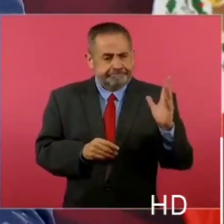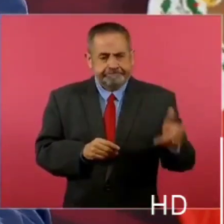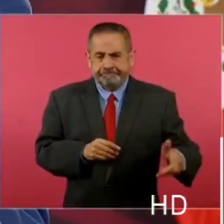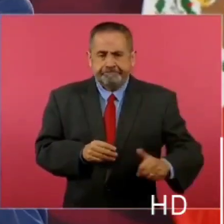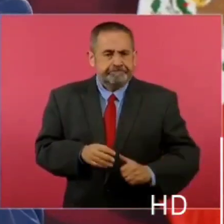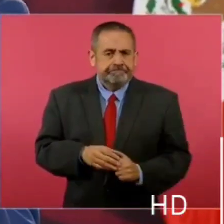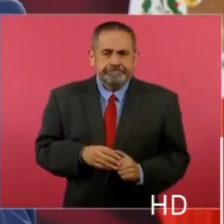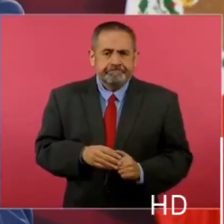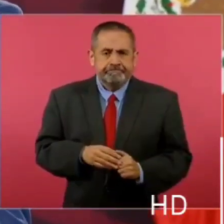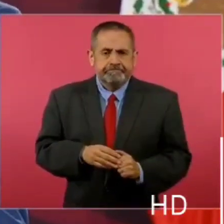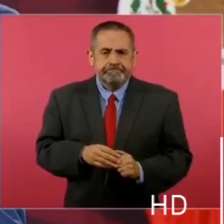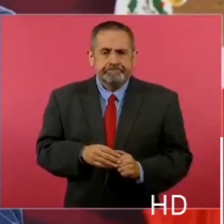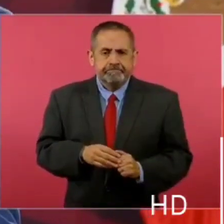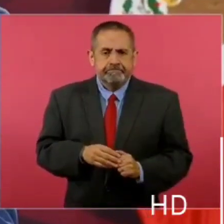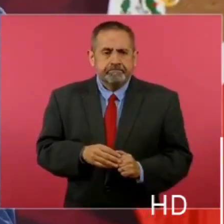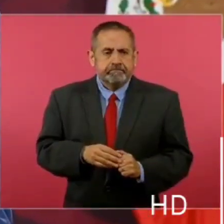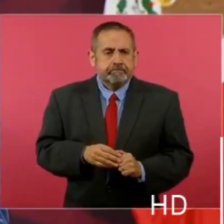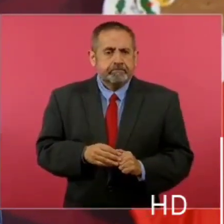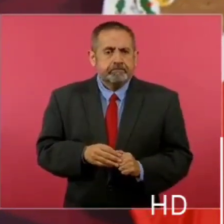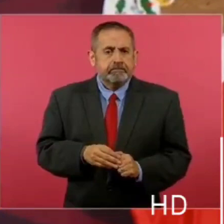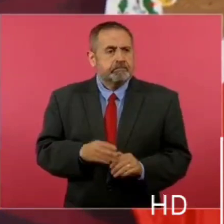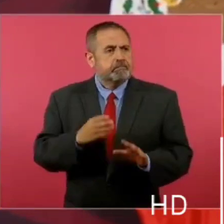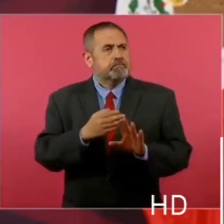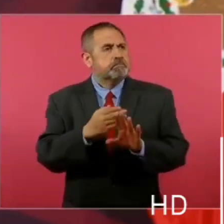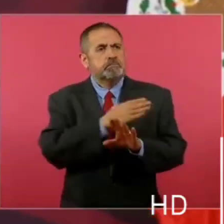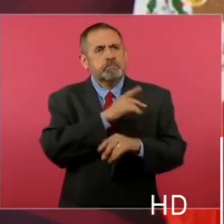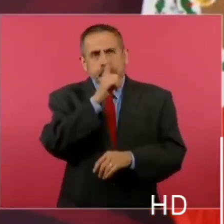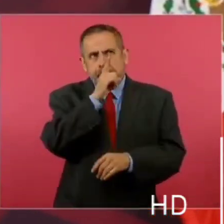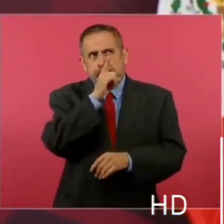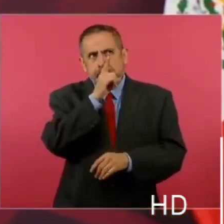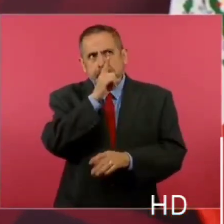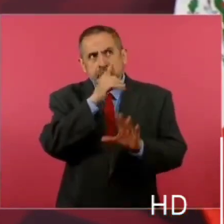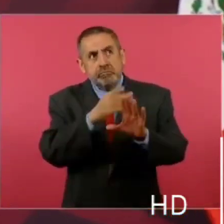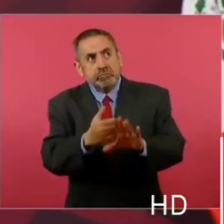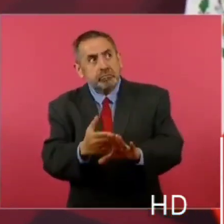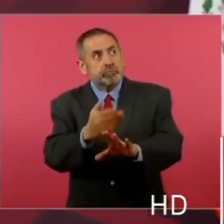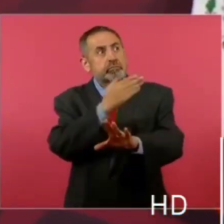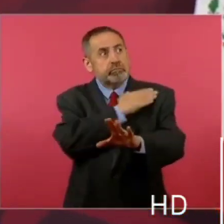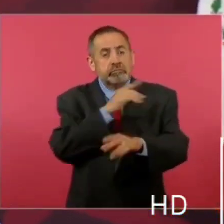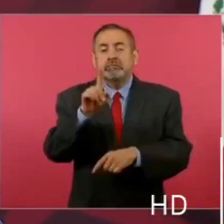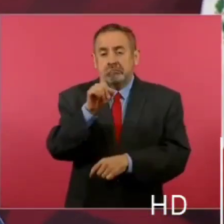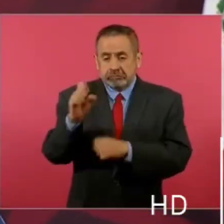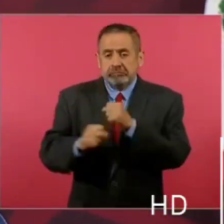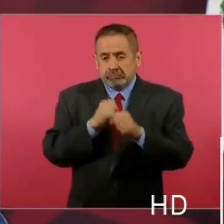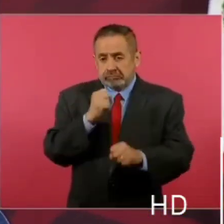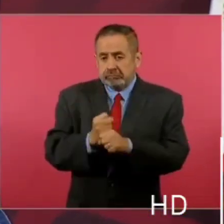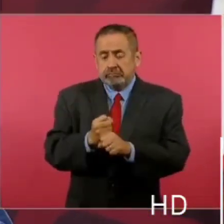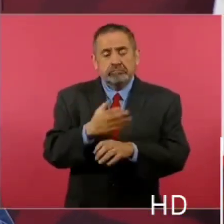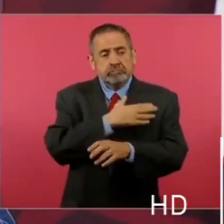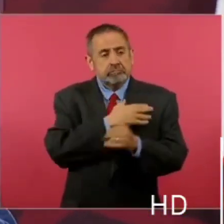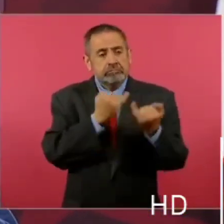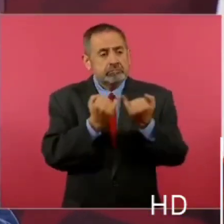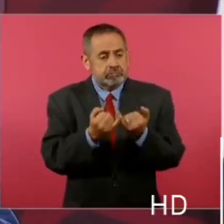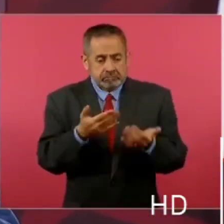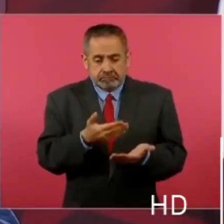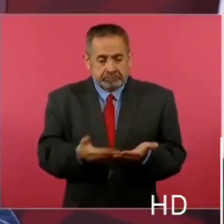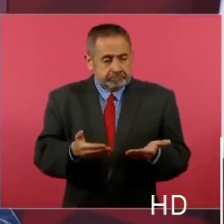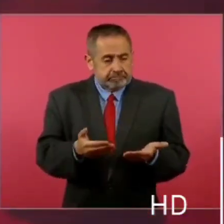como no sucedía en más de un siglo en nuestro